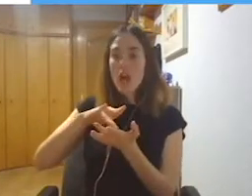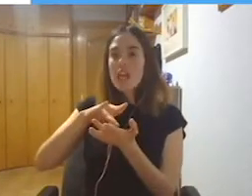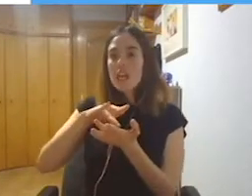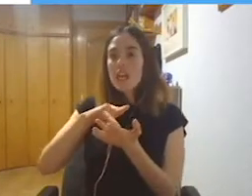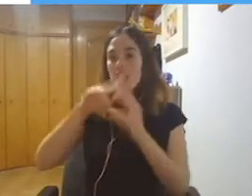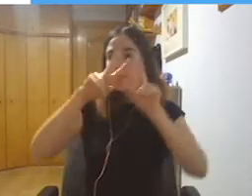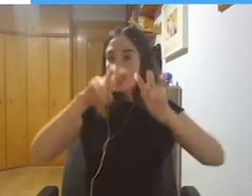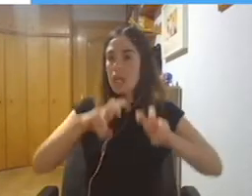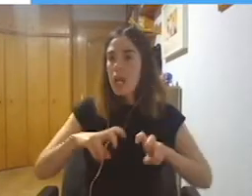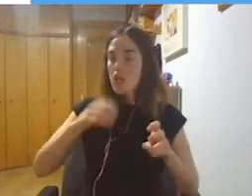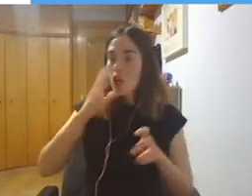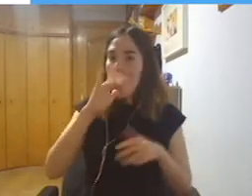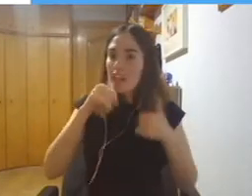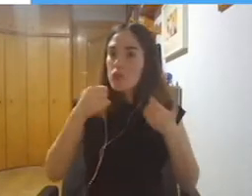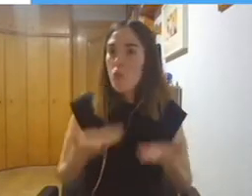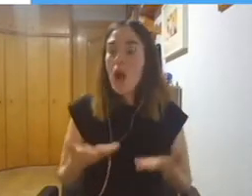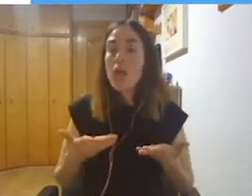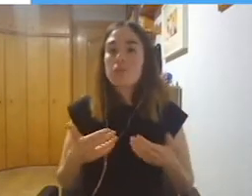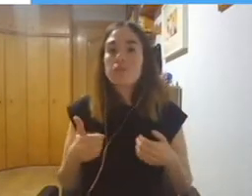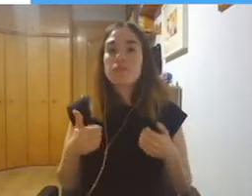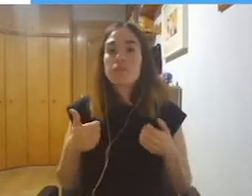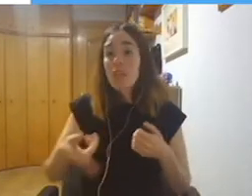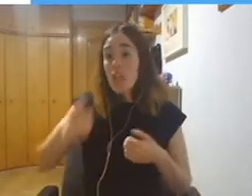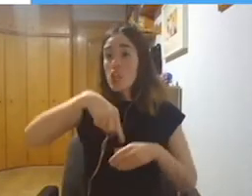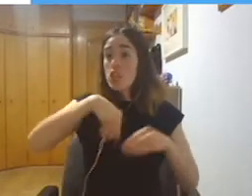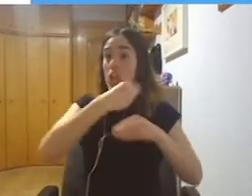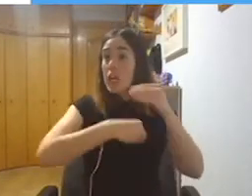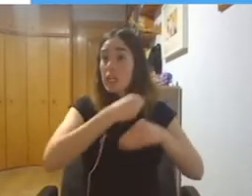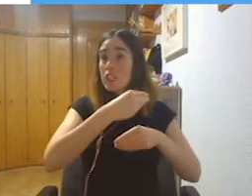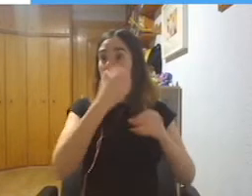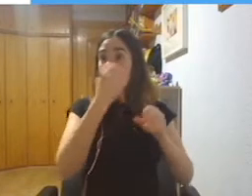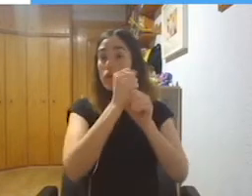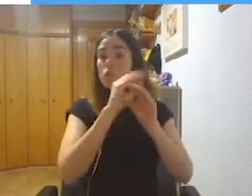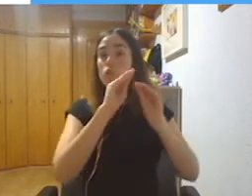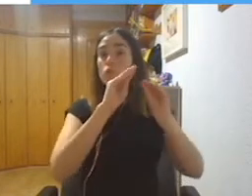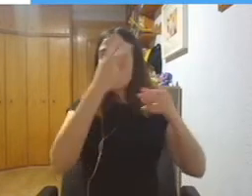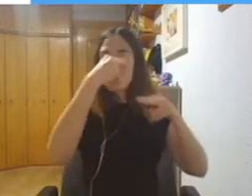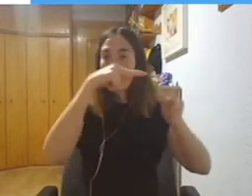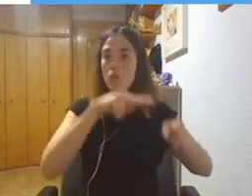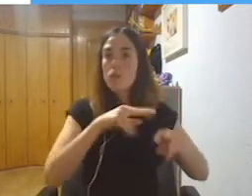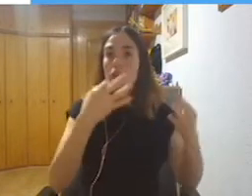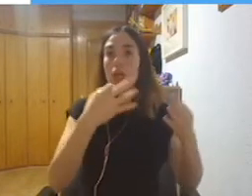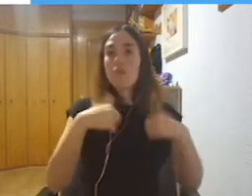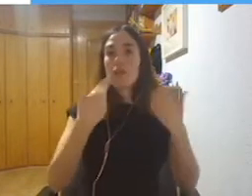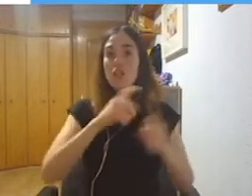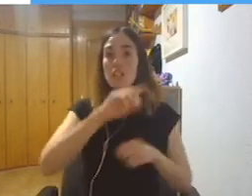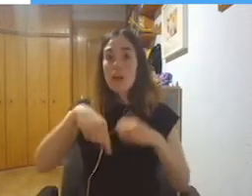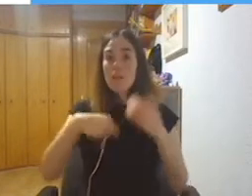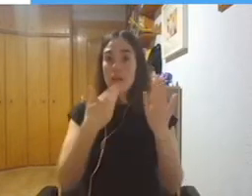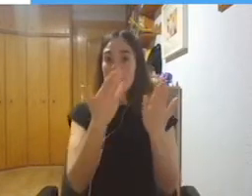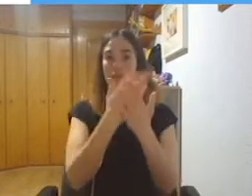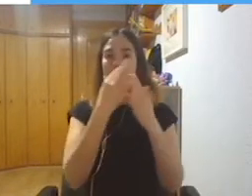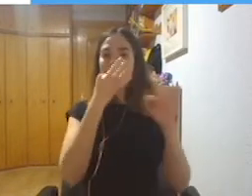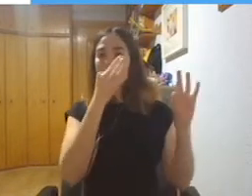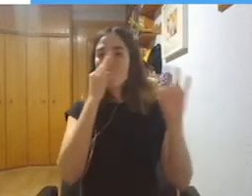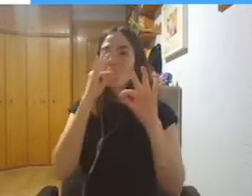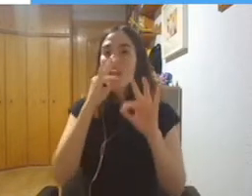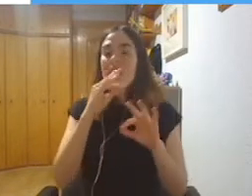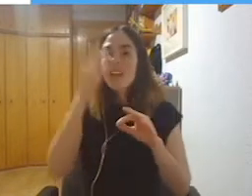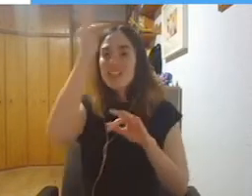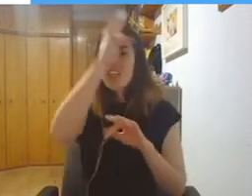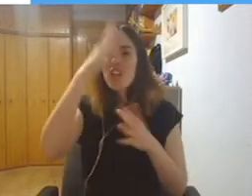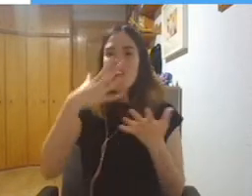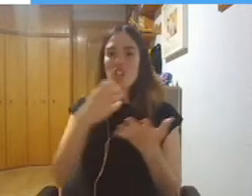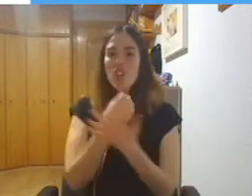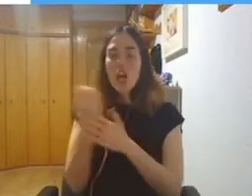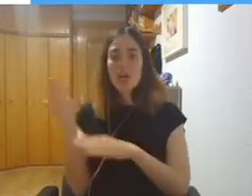de investigación. Y aparte claro, de los dos objetos de estudio principales que he nombrado, pues el estudio también ha bebido de todas las teorías